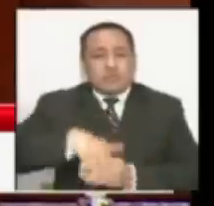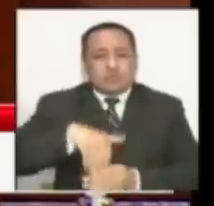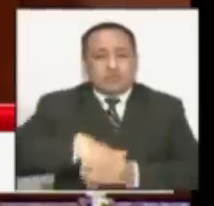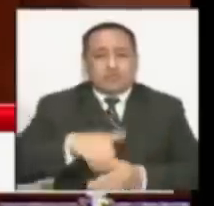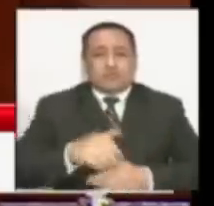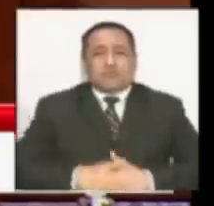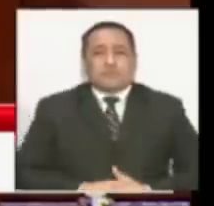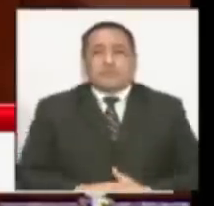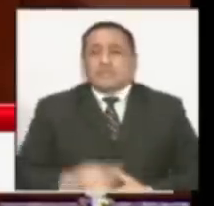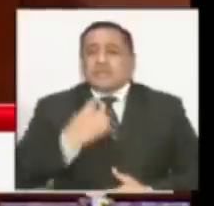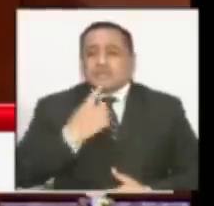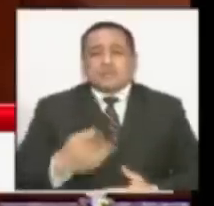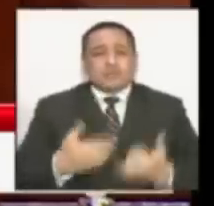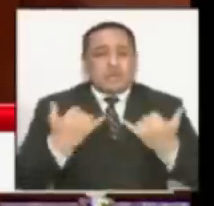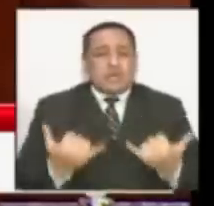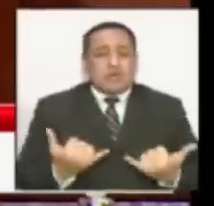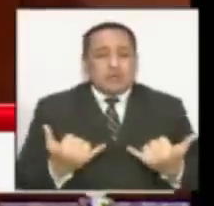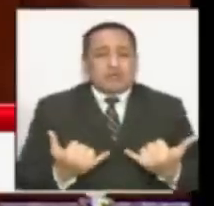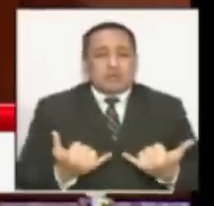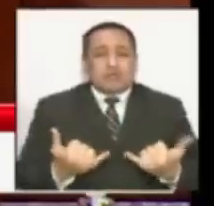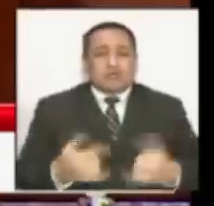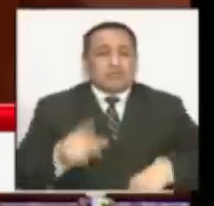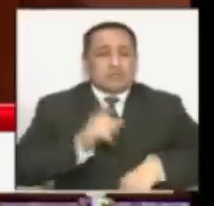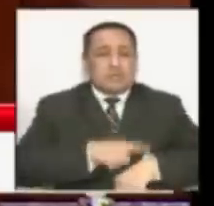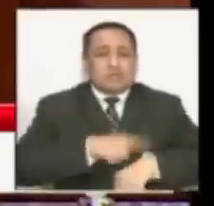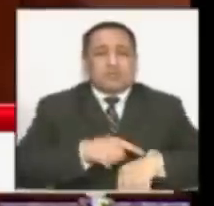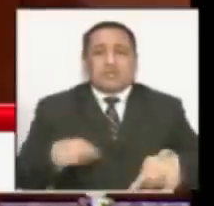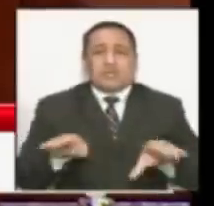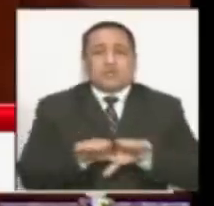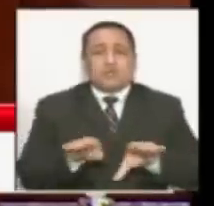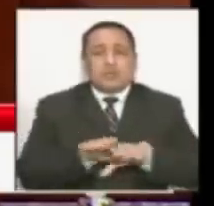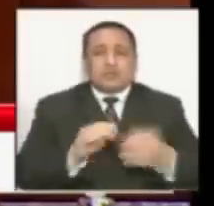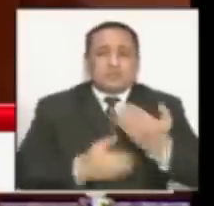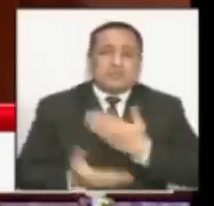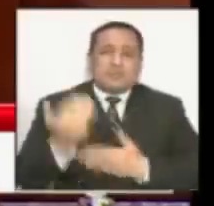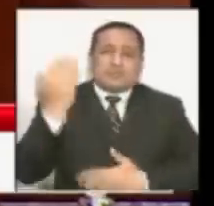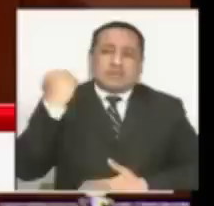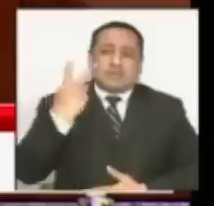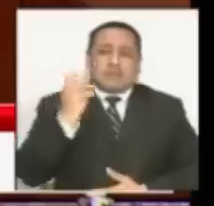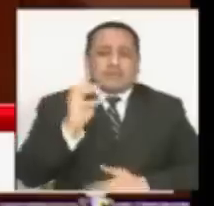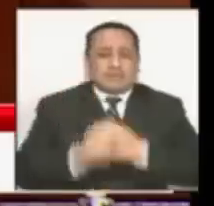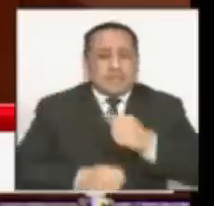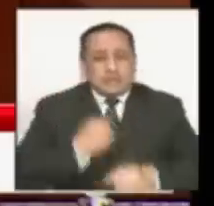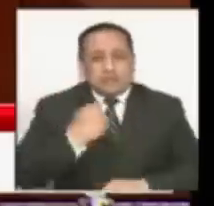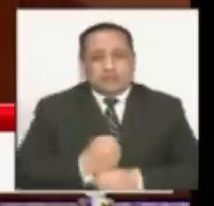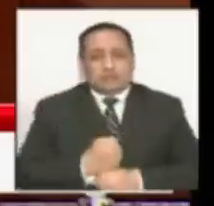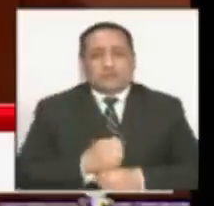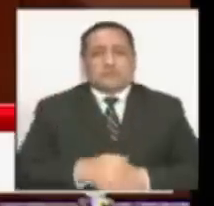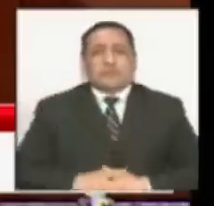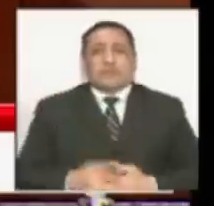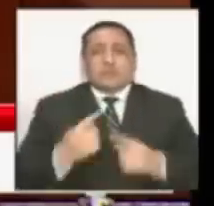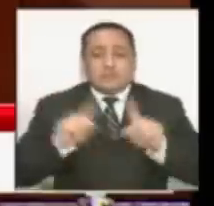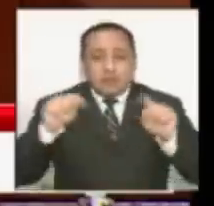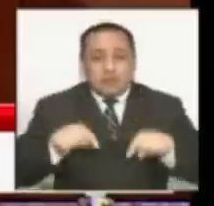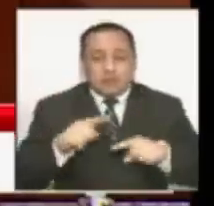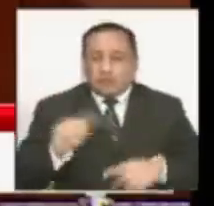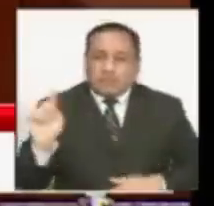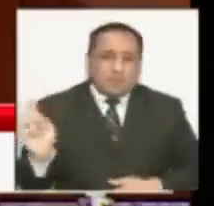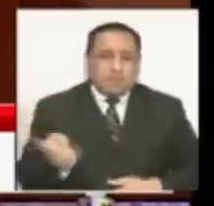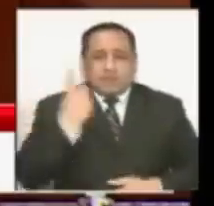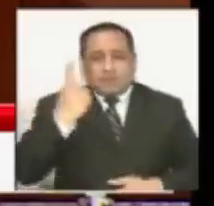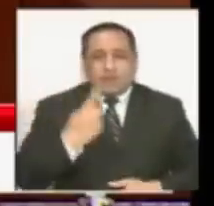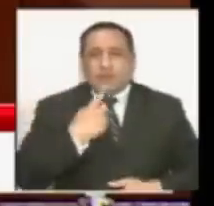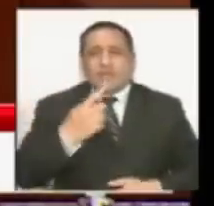electoral. Estamos en una situación similar a la que tuvimos hace 20 años. Por eso, lo primero es